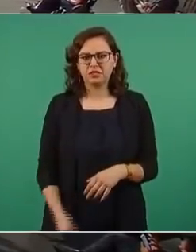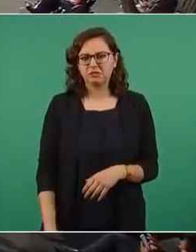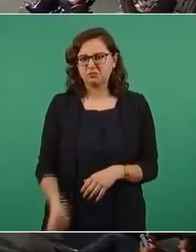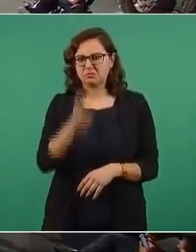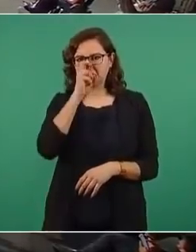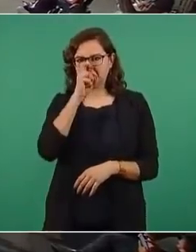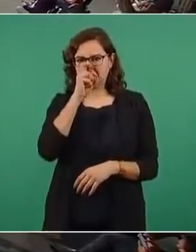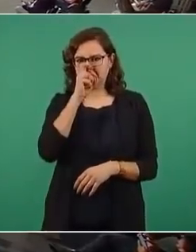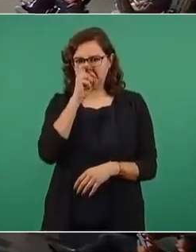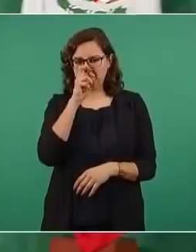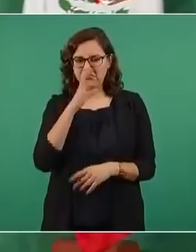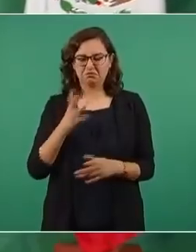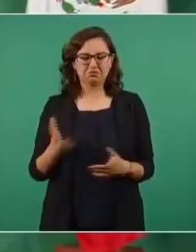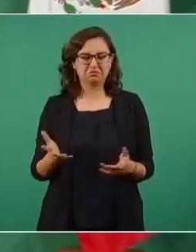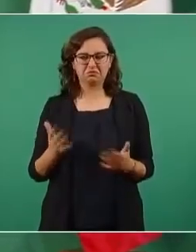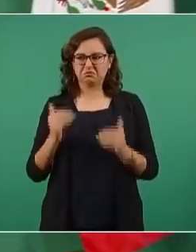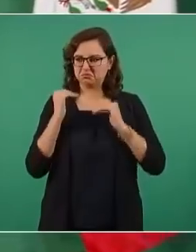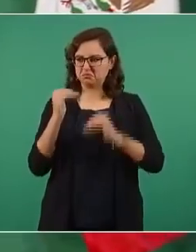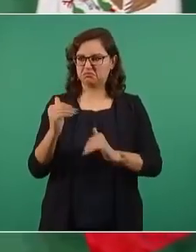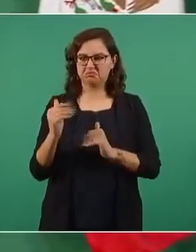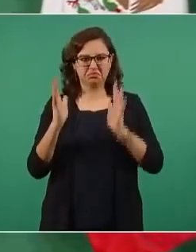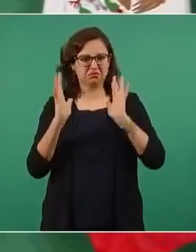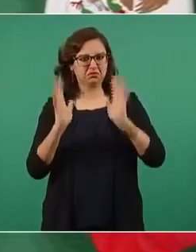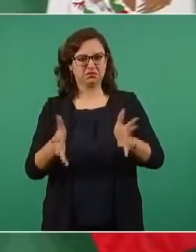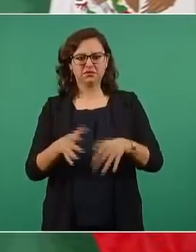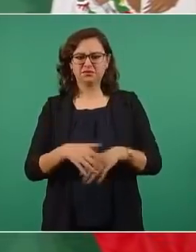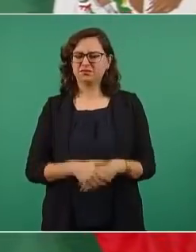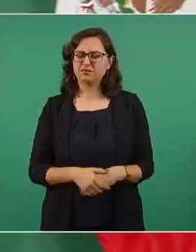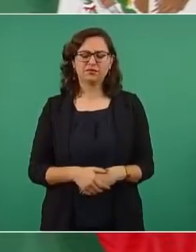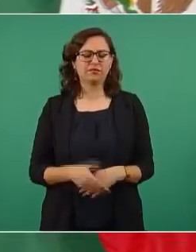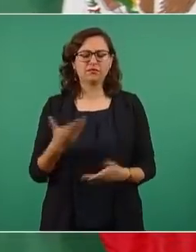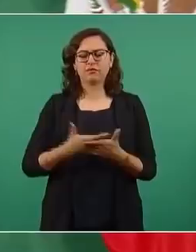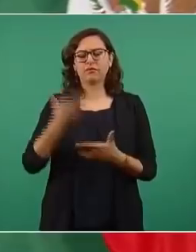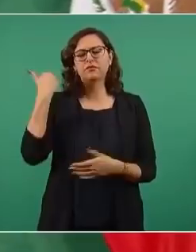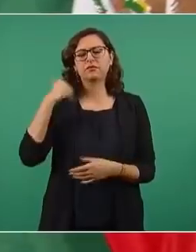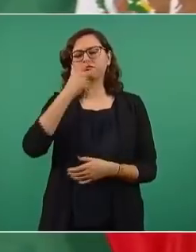estrictos. Decía Monseñor Romero